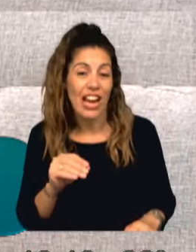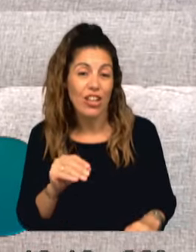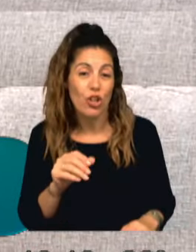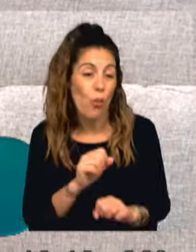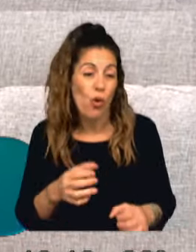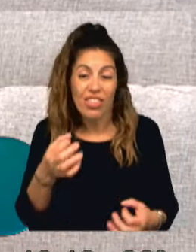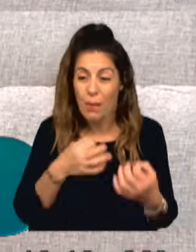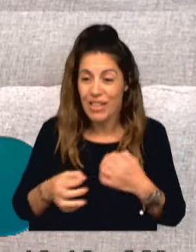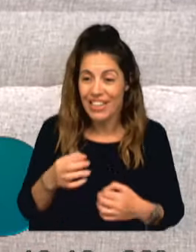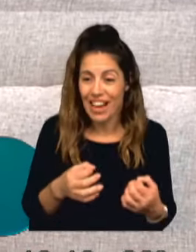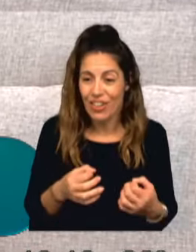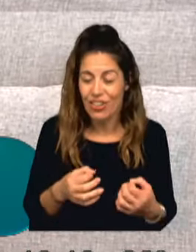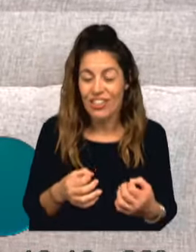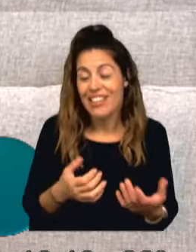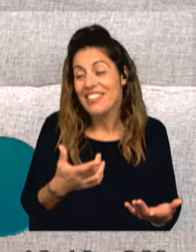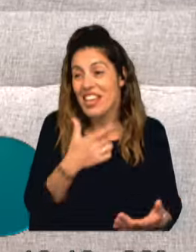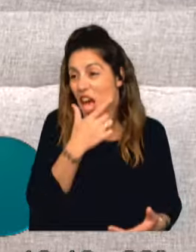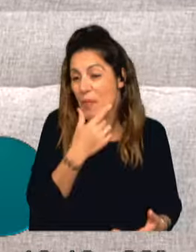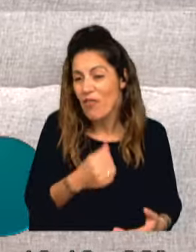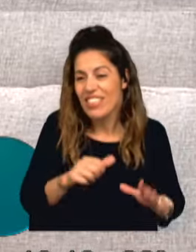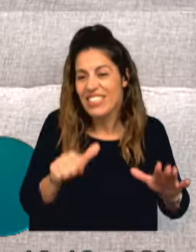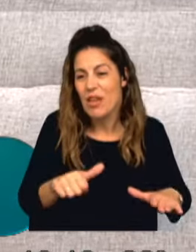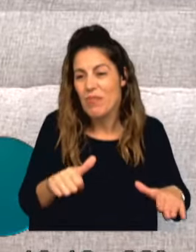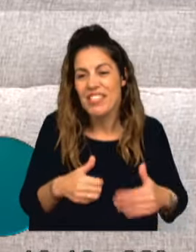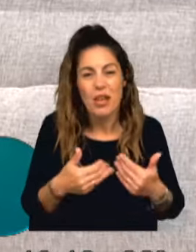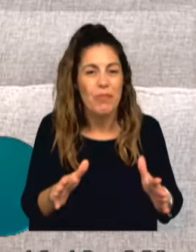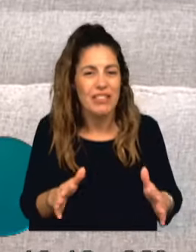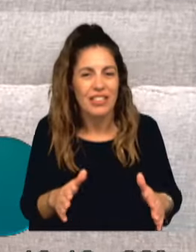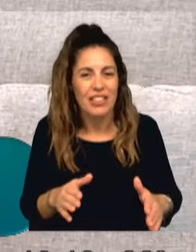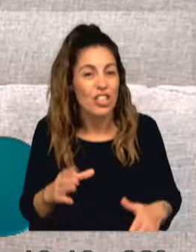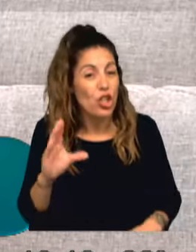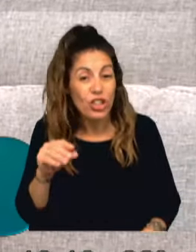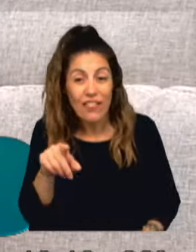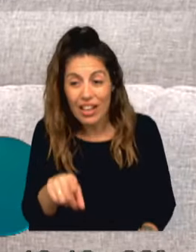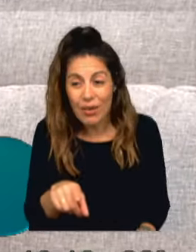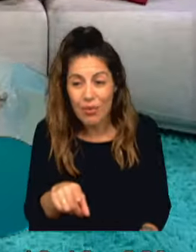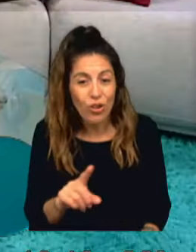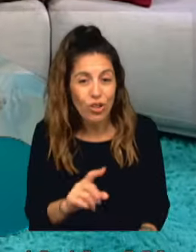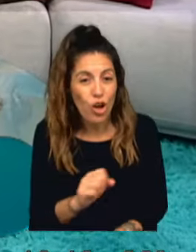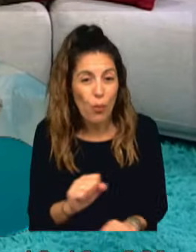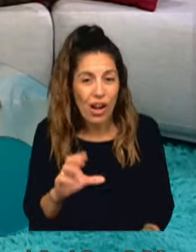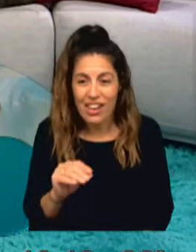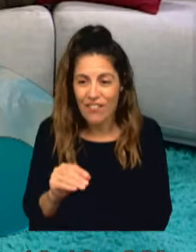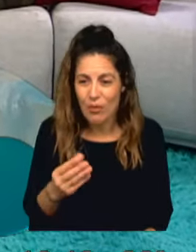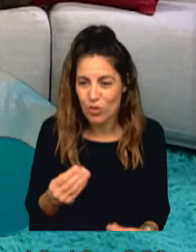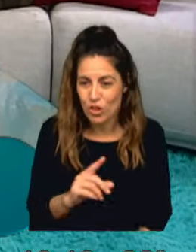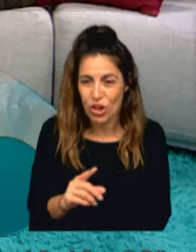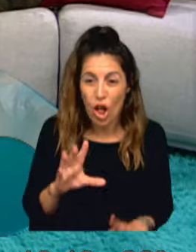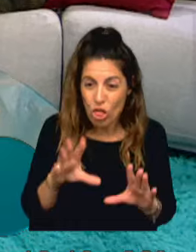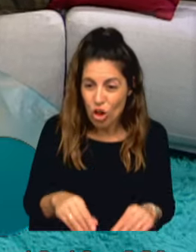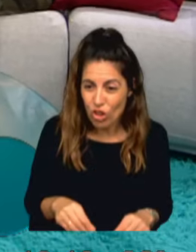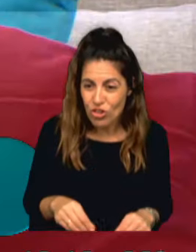sea sería muy fácil hace se meses Empecé con ha no no no no te pueden hablar mucho todos